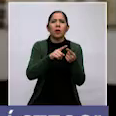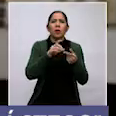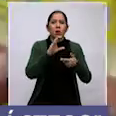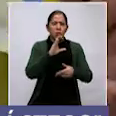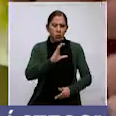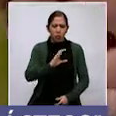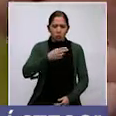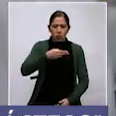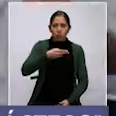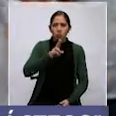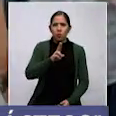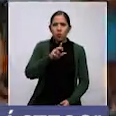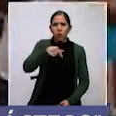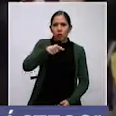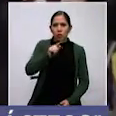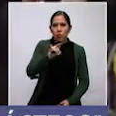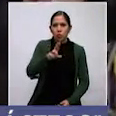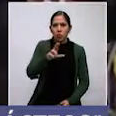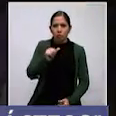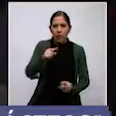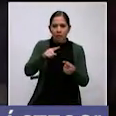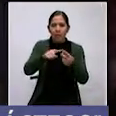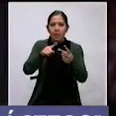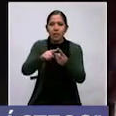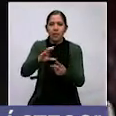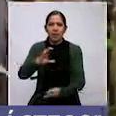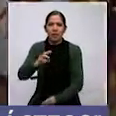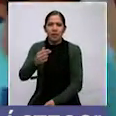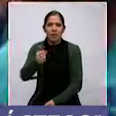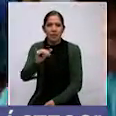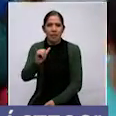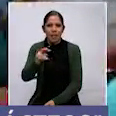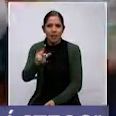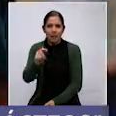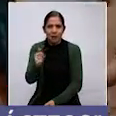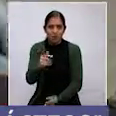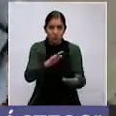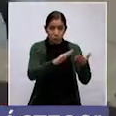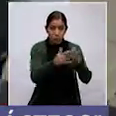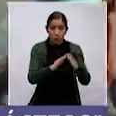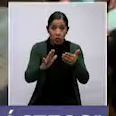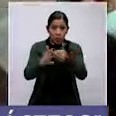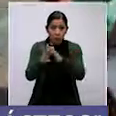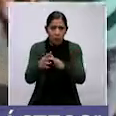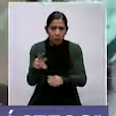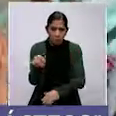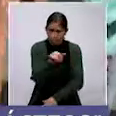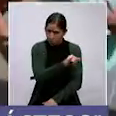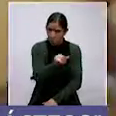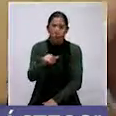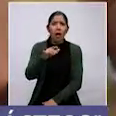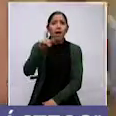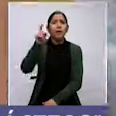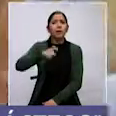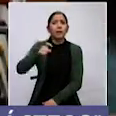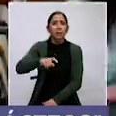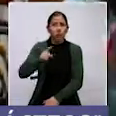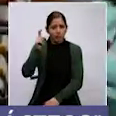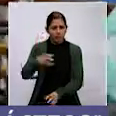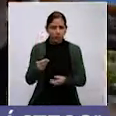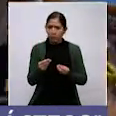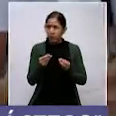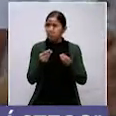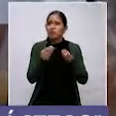Chuquiuta y Chayanta, ¿no? Comunidades donde también los niños se merecen tener este